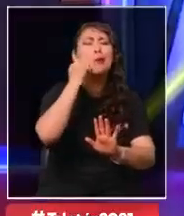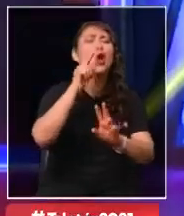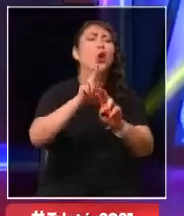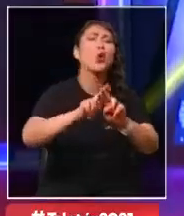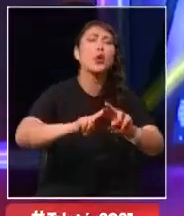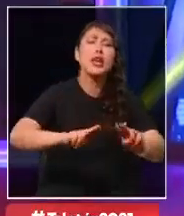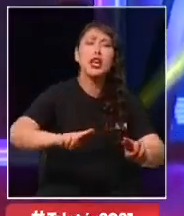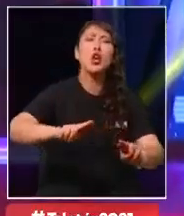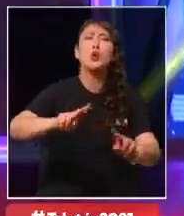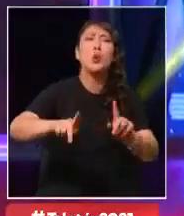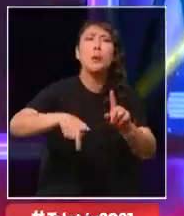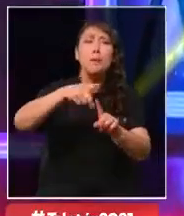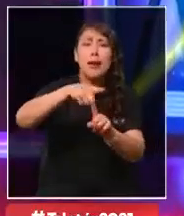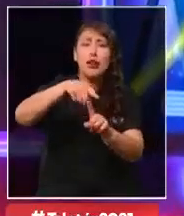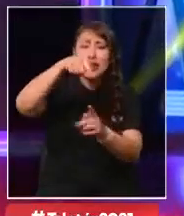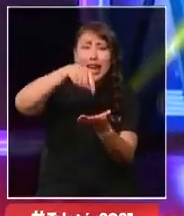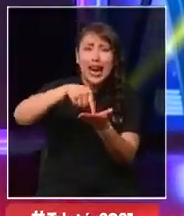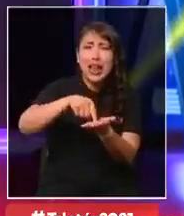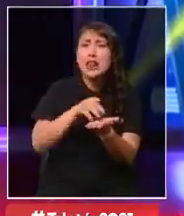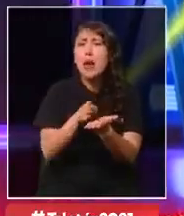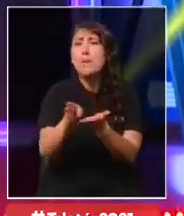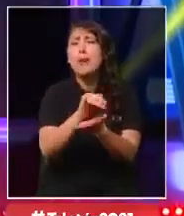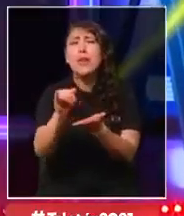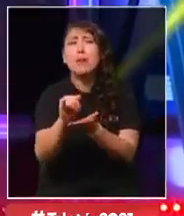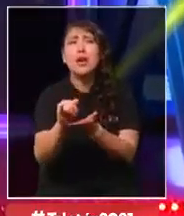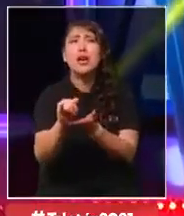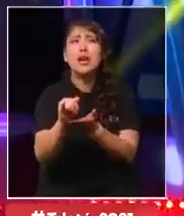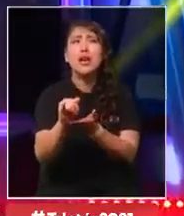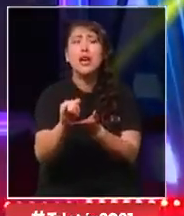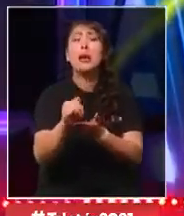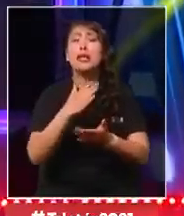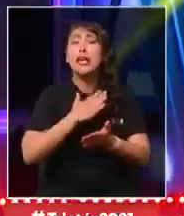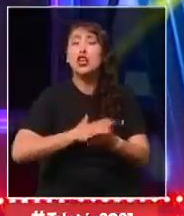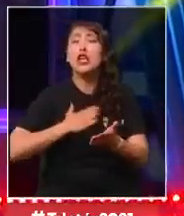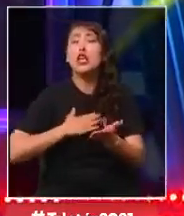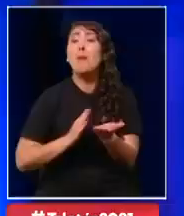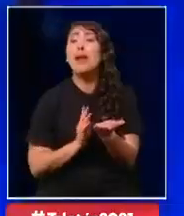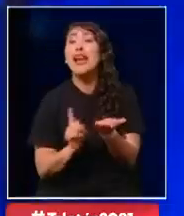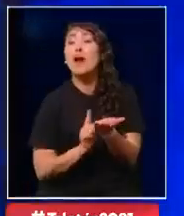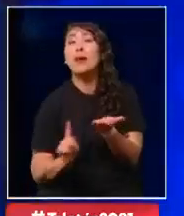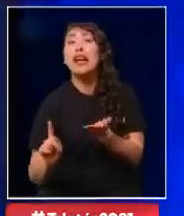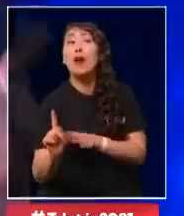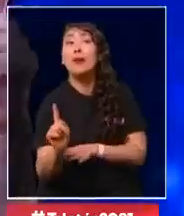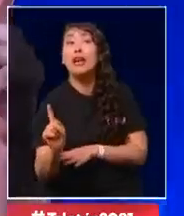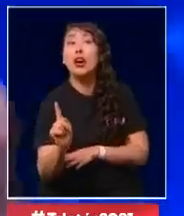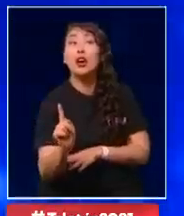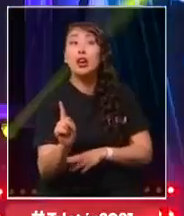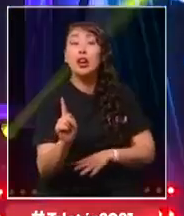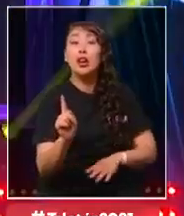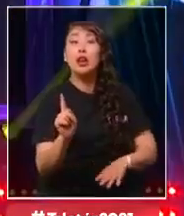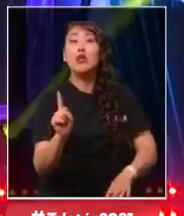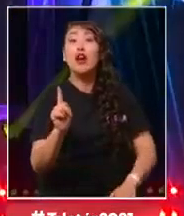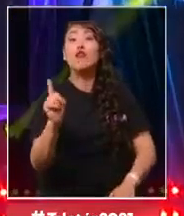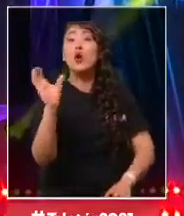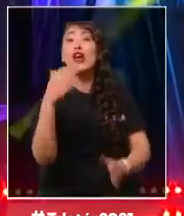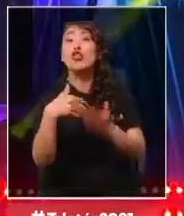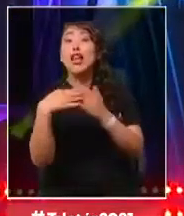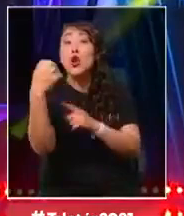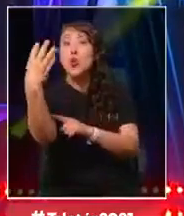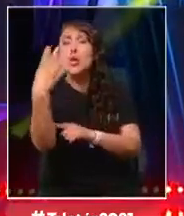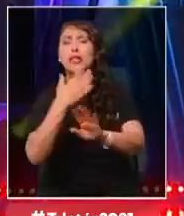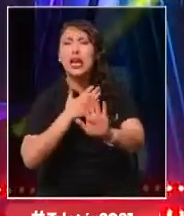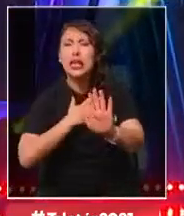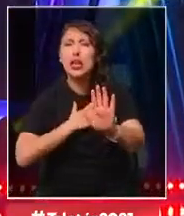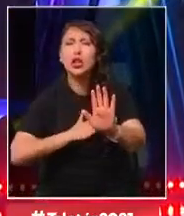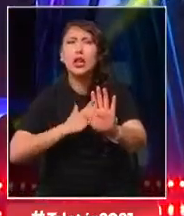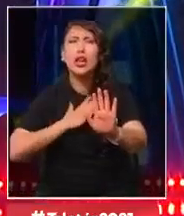No, al centro del center, of the stage. Al centro, el padre de la light. La light. Ahí está. Busca la luz.